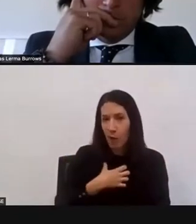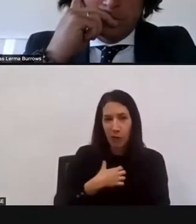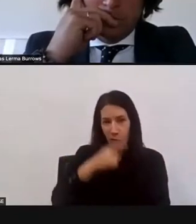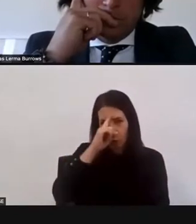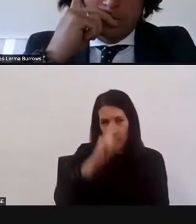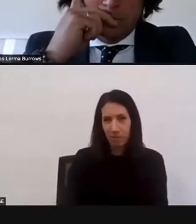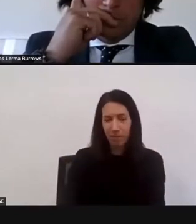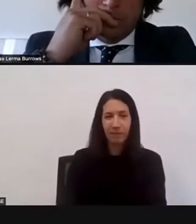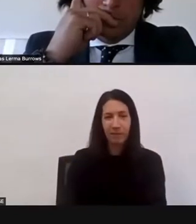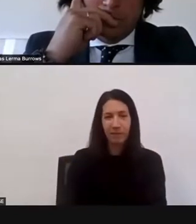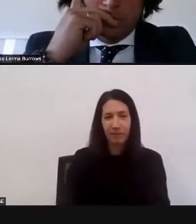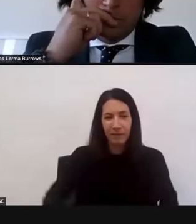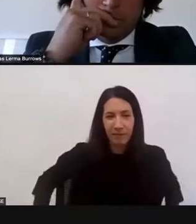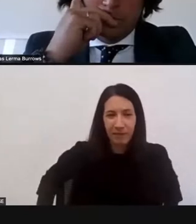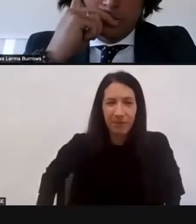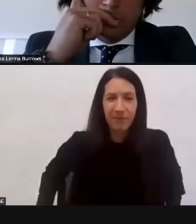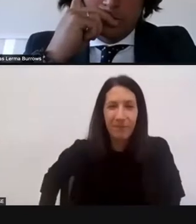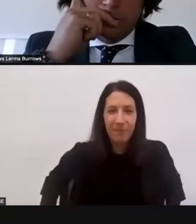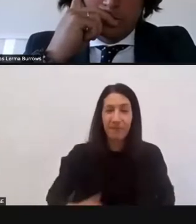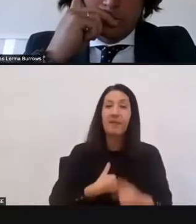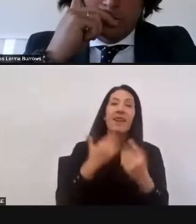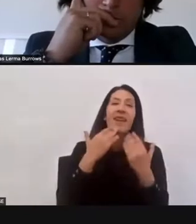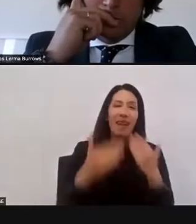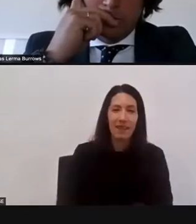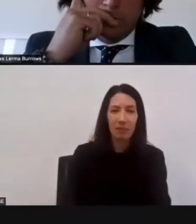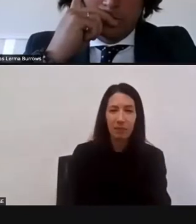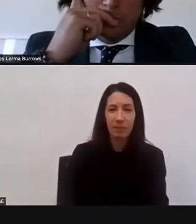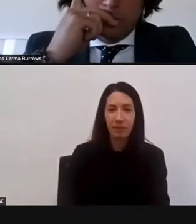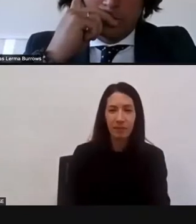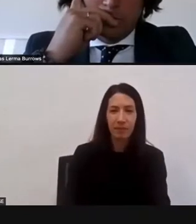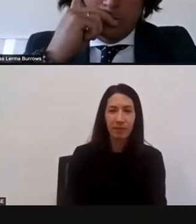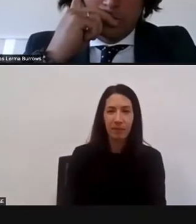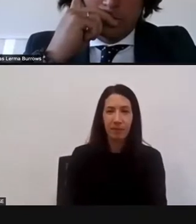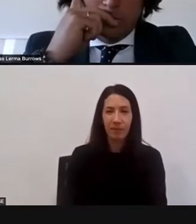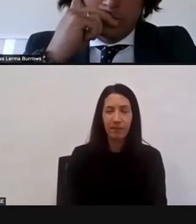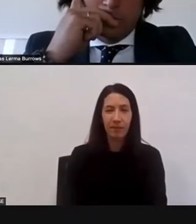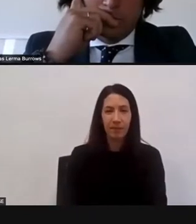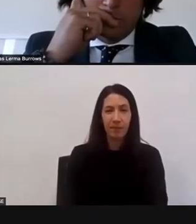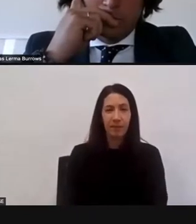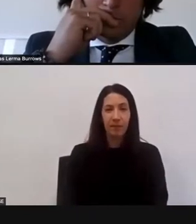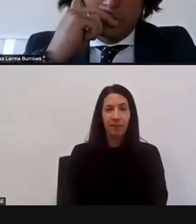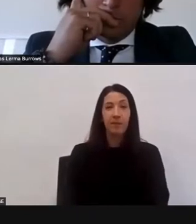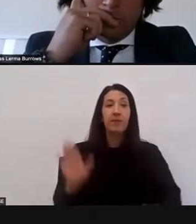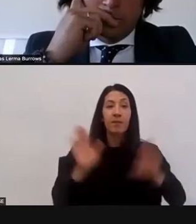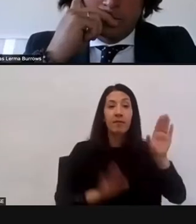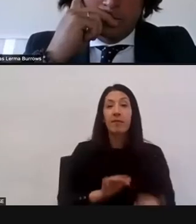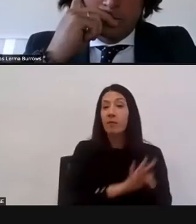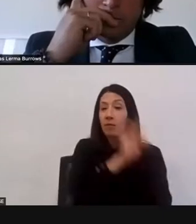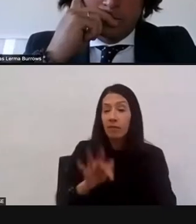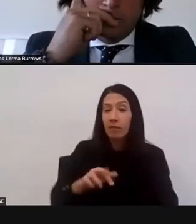Gracias. Nicolás,